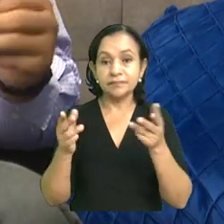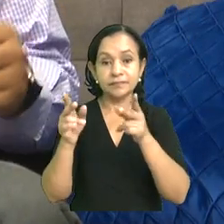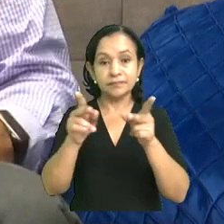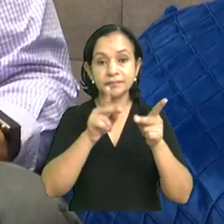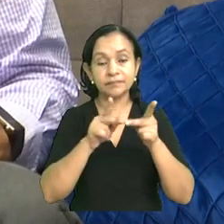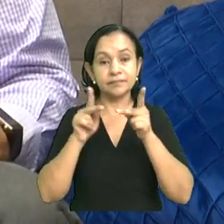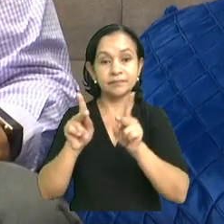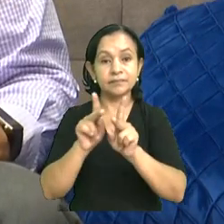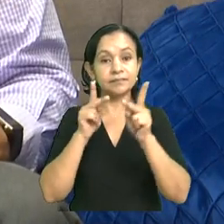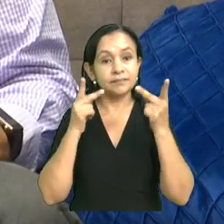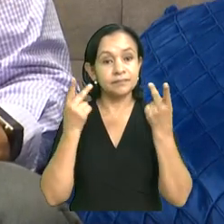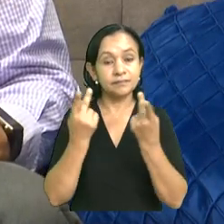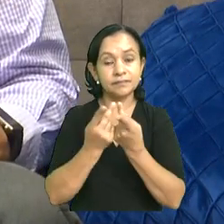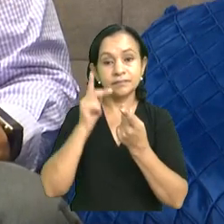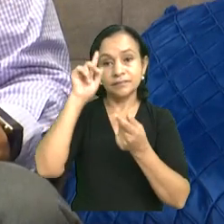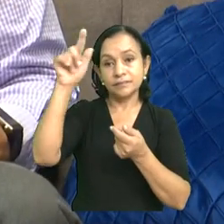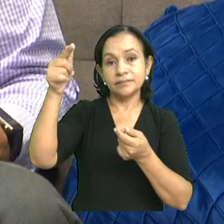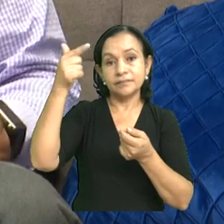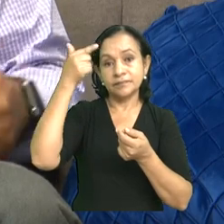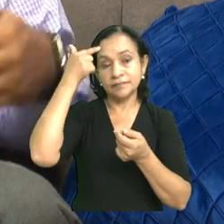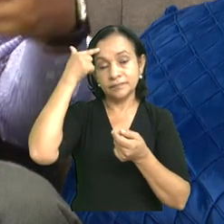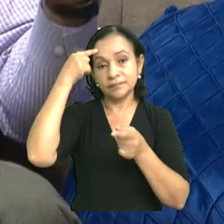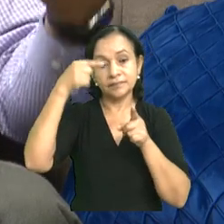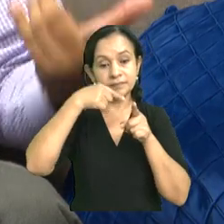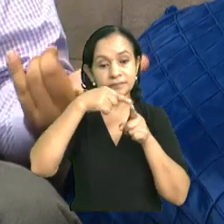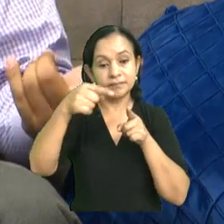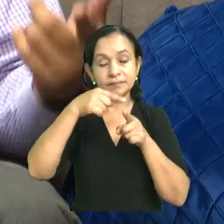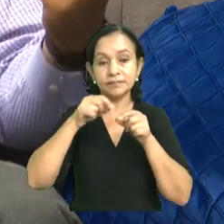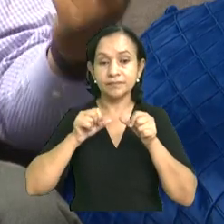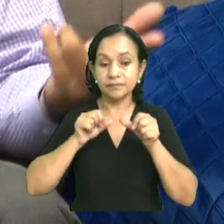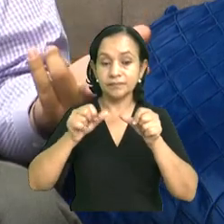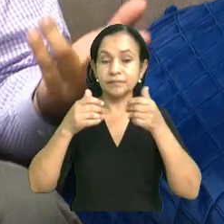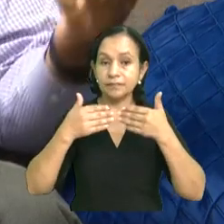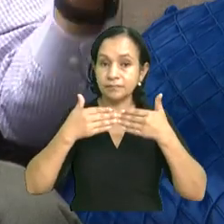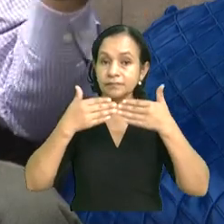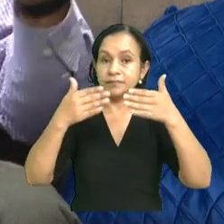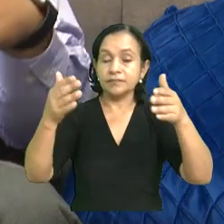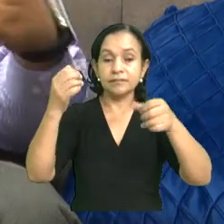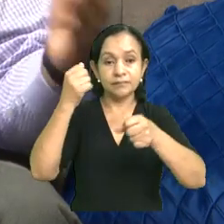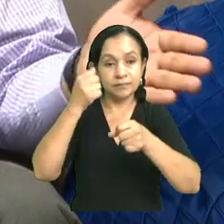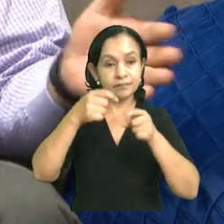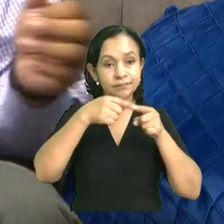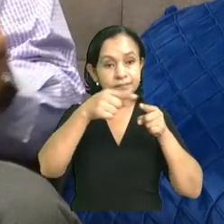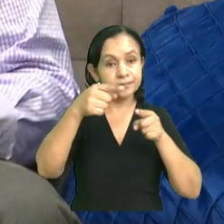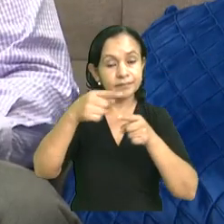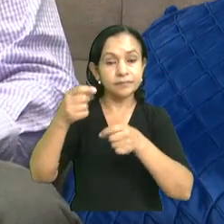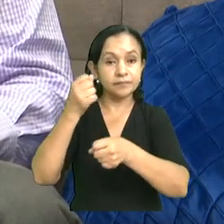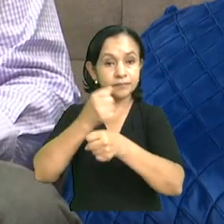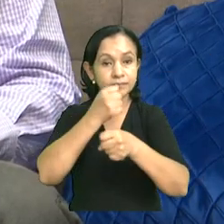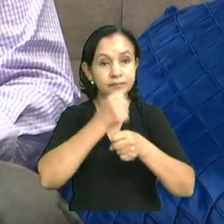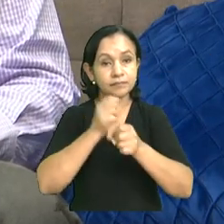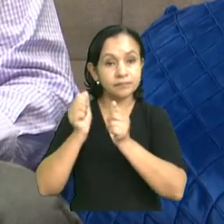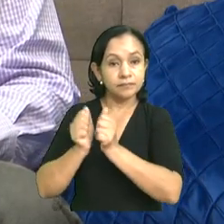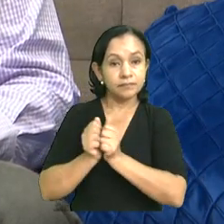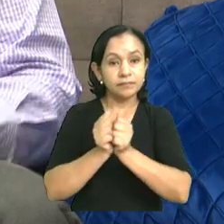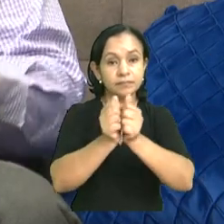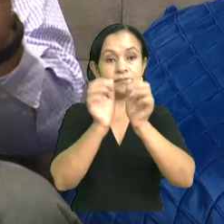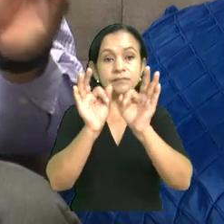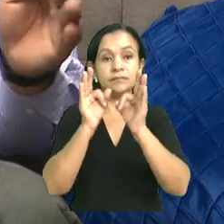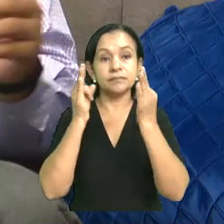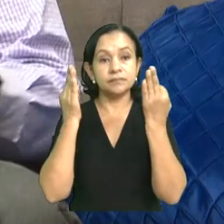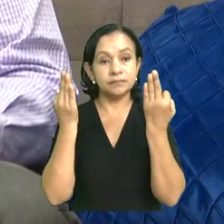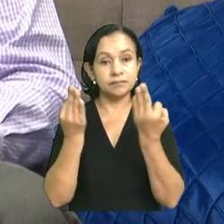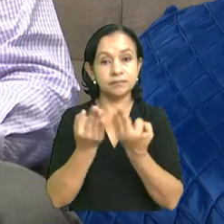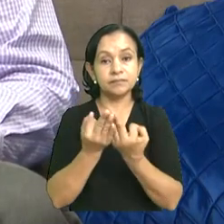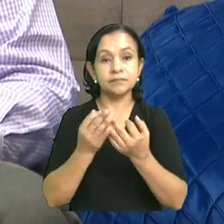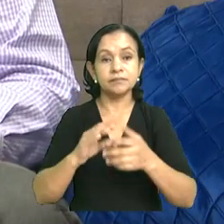nuestro pueblo, que los gobiernos municipales continúan, ¿no?, abiertos, operando y brindando acompañamiento a las familias nicaragüenses, ¿es